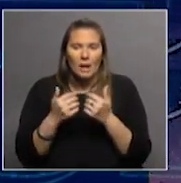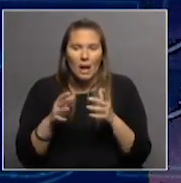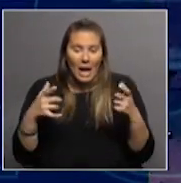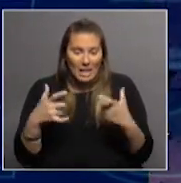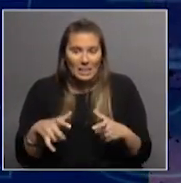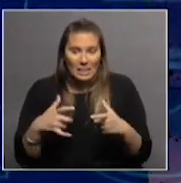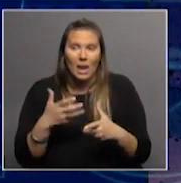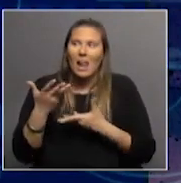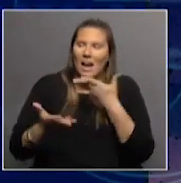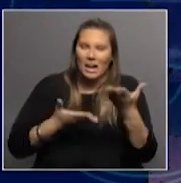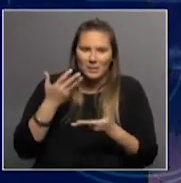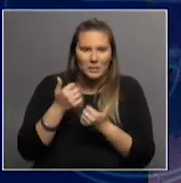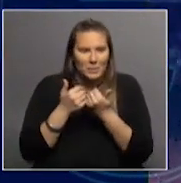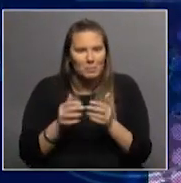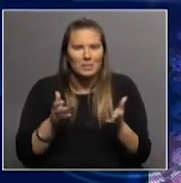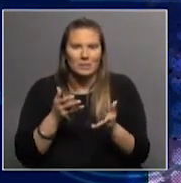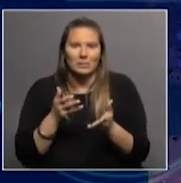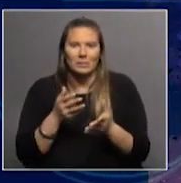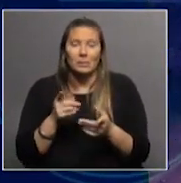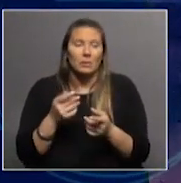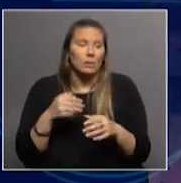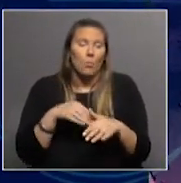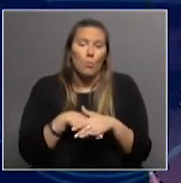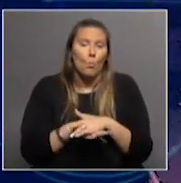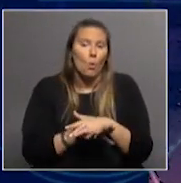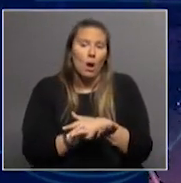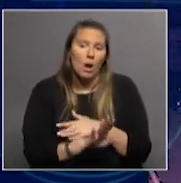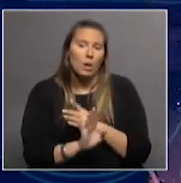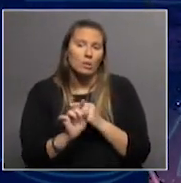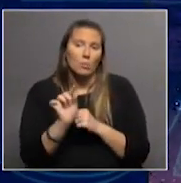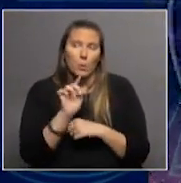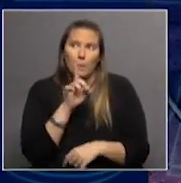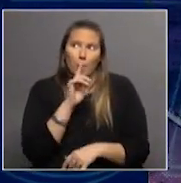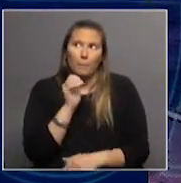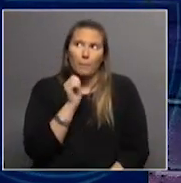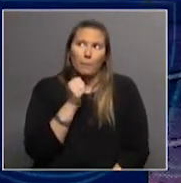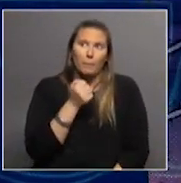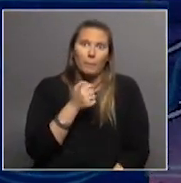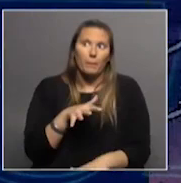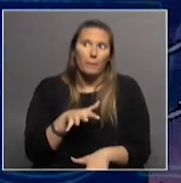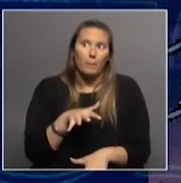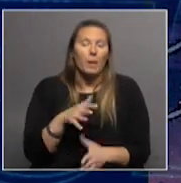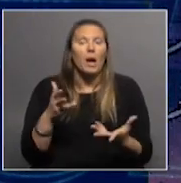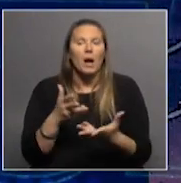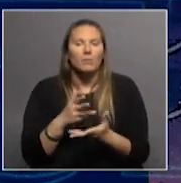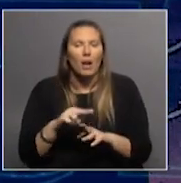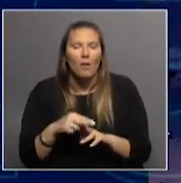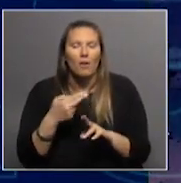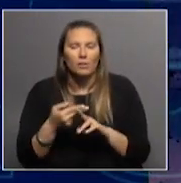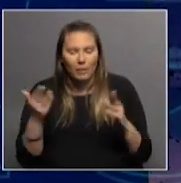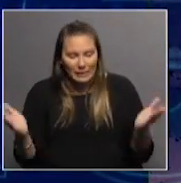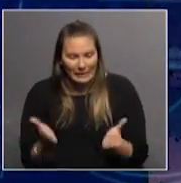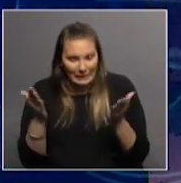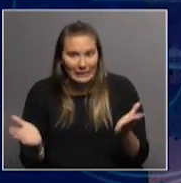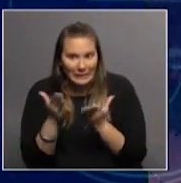las canciones y quedaron ahí un poco mudas y paralizadas y ahora dándole de nuevo con tutti